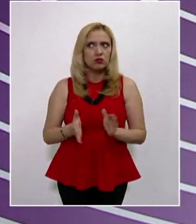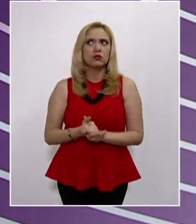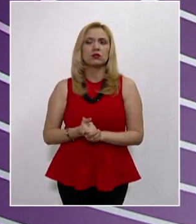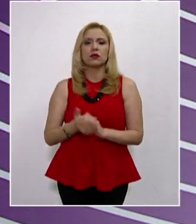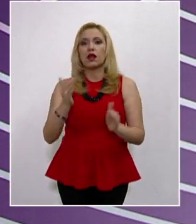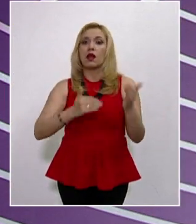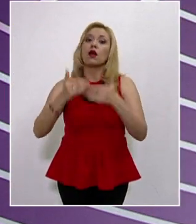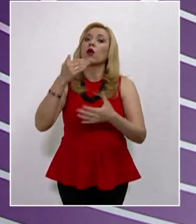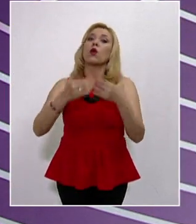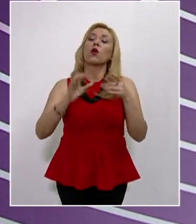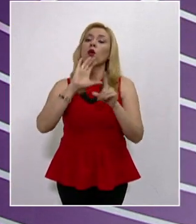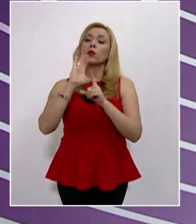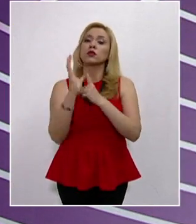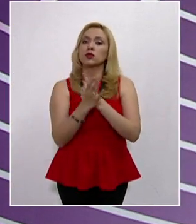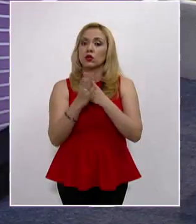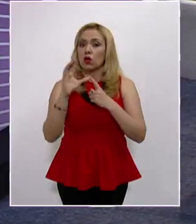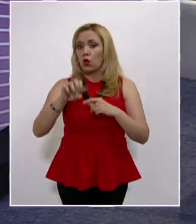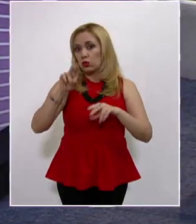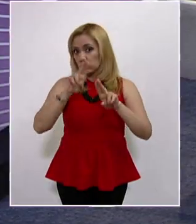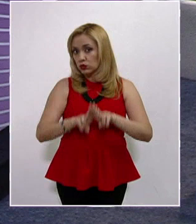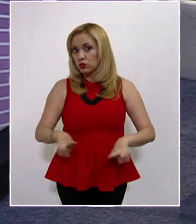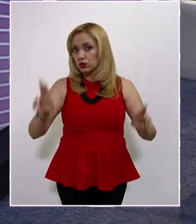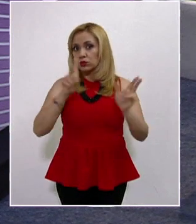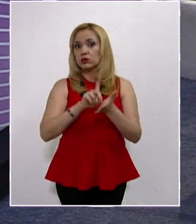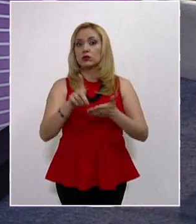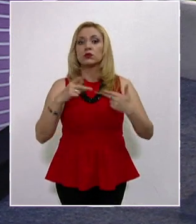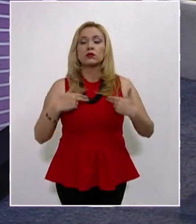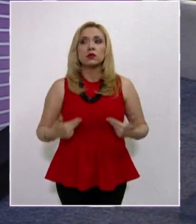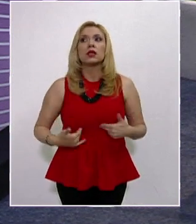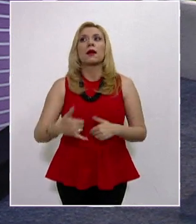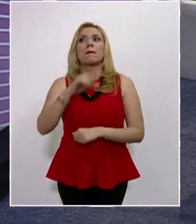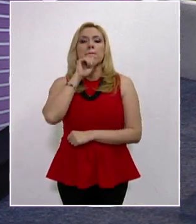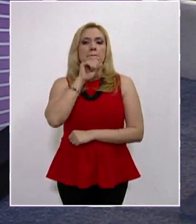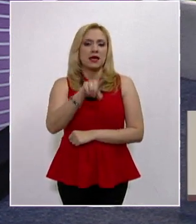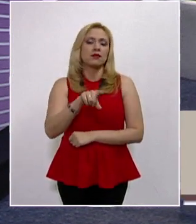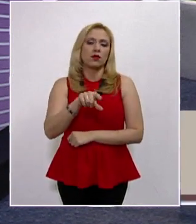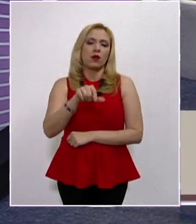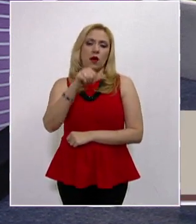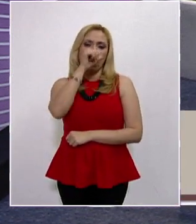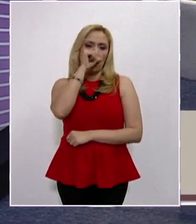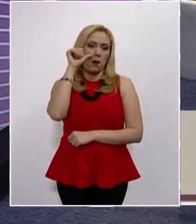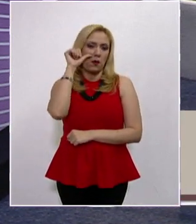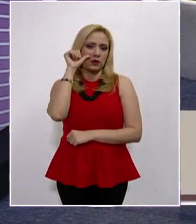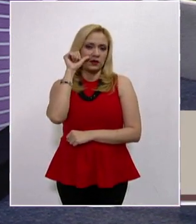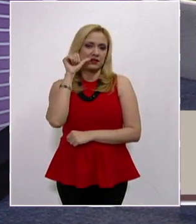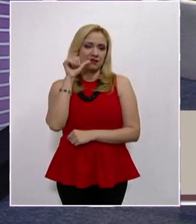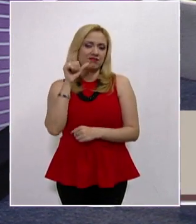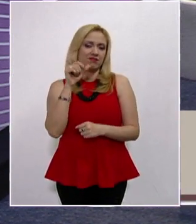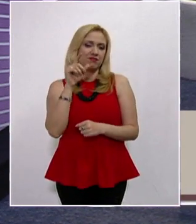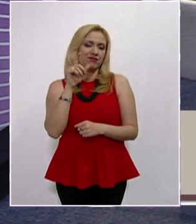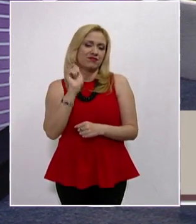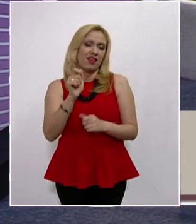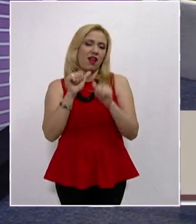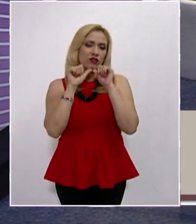Alto Comisionado de las Naciones Unidas para los Derechos Humanos y también del Centro PRO de Derechos Humanos.